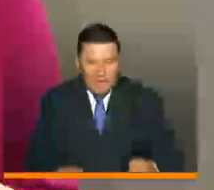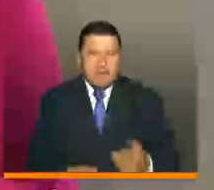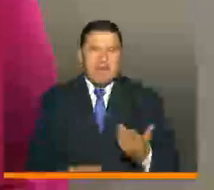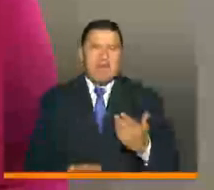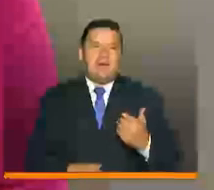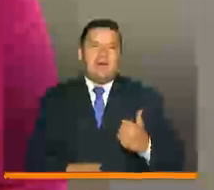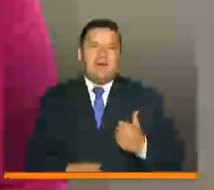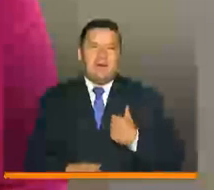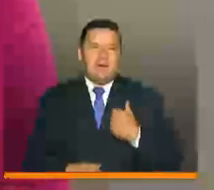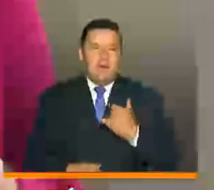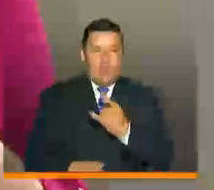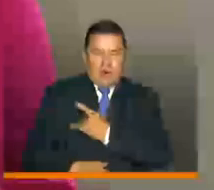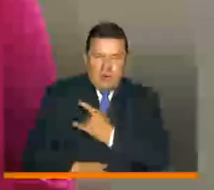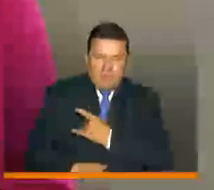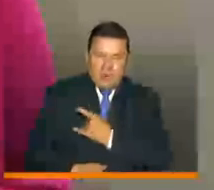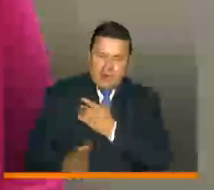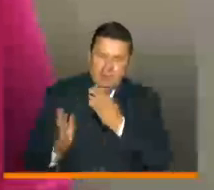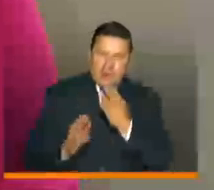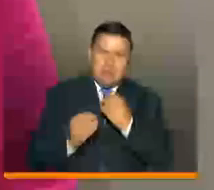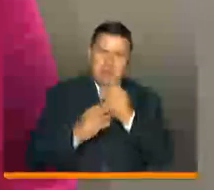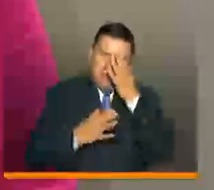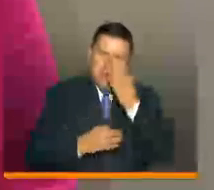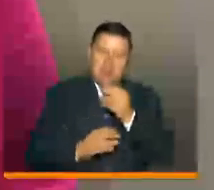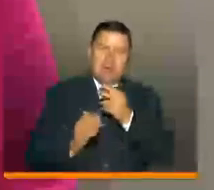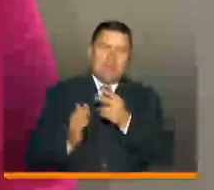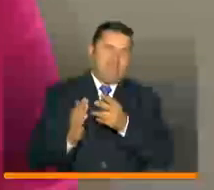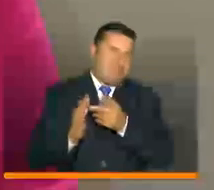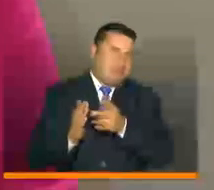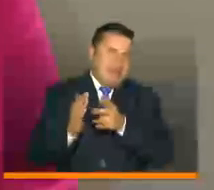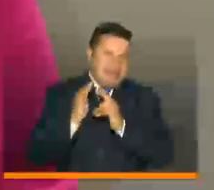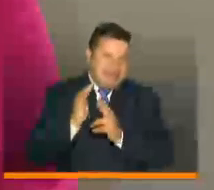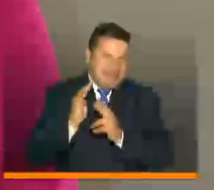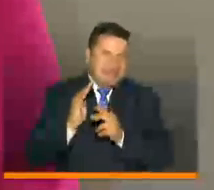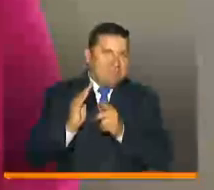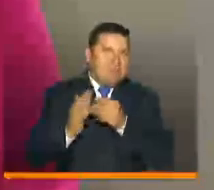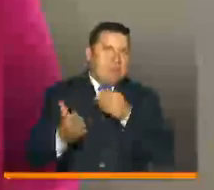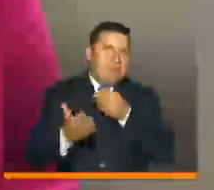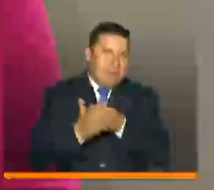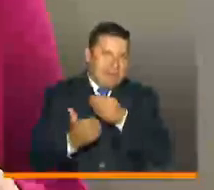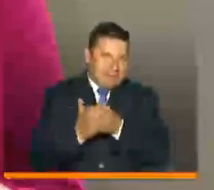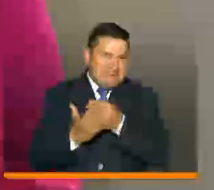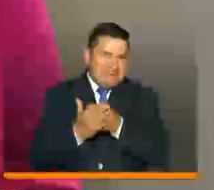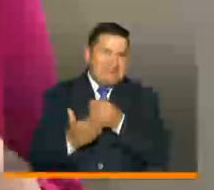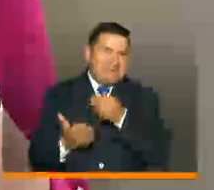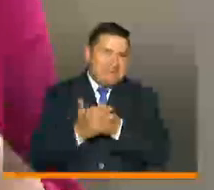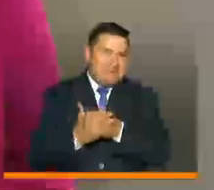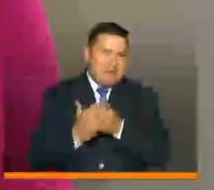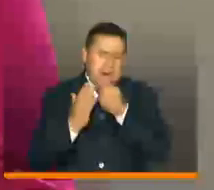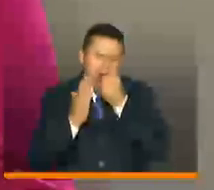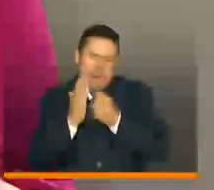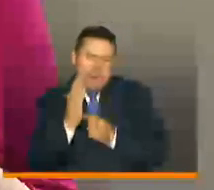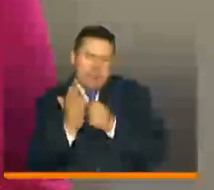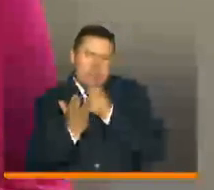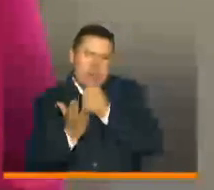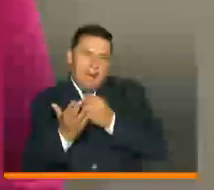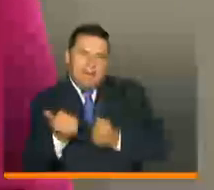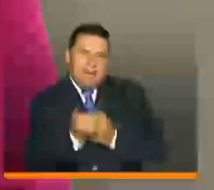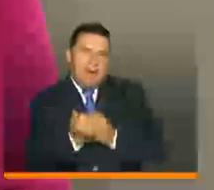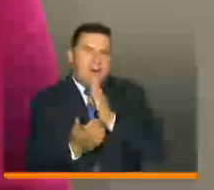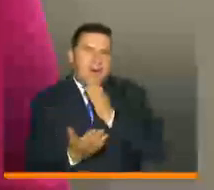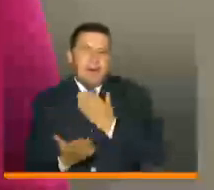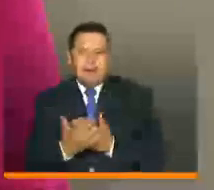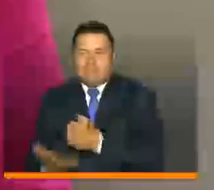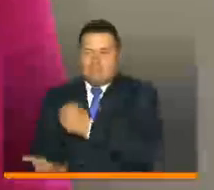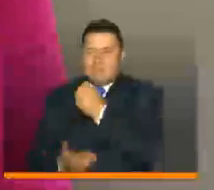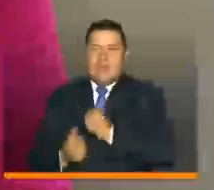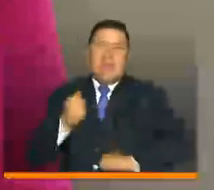para educación superior, el plan de alivios de ICETEX, que también es muy importante y estará allí nuevamente en agenda y con recursos gracias